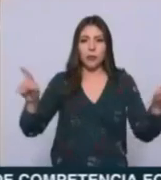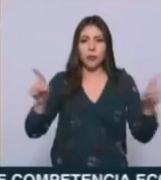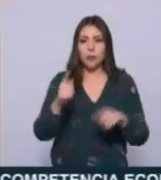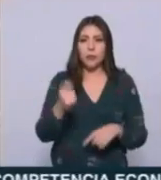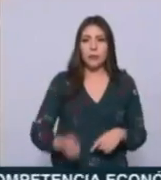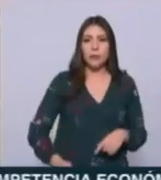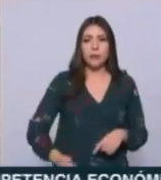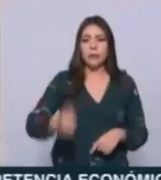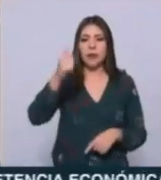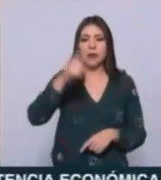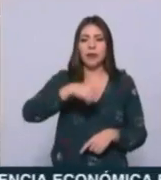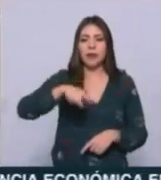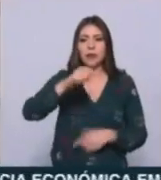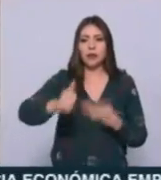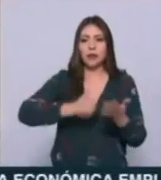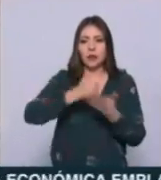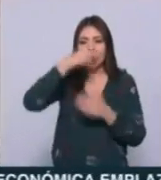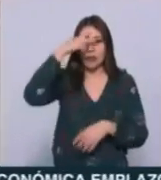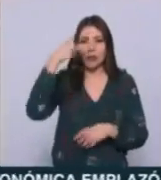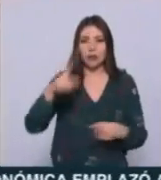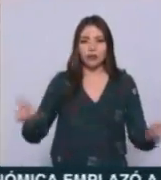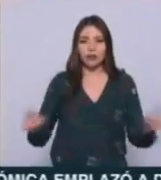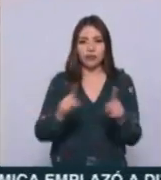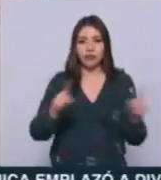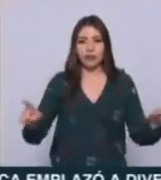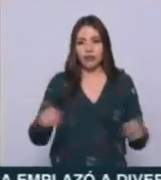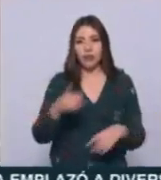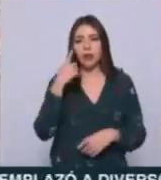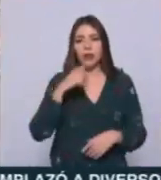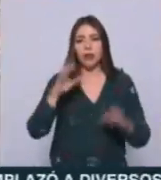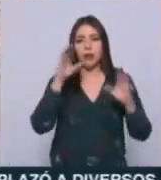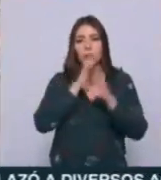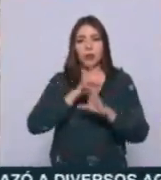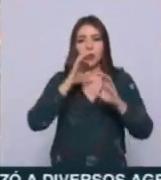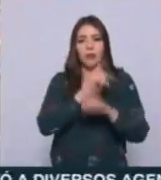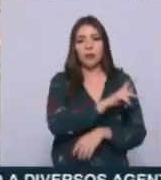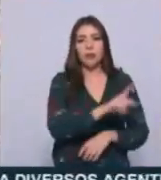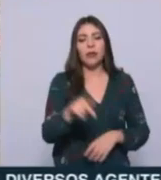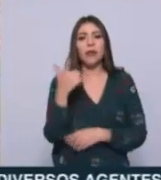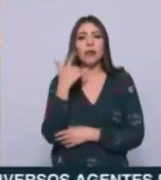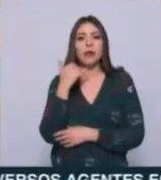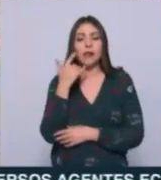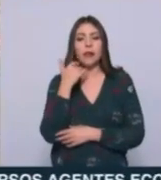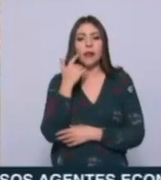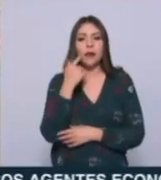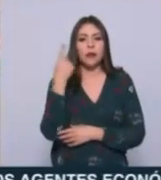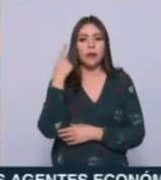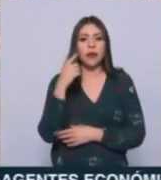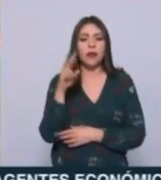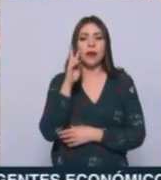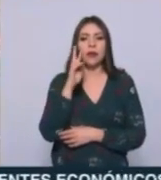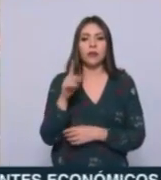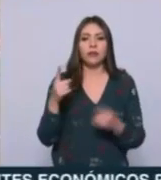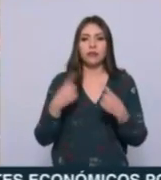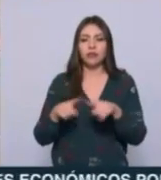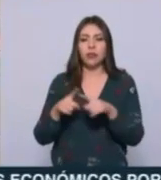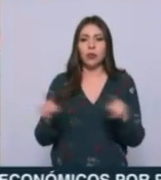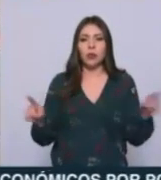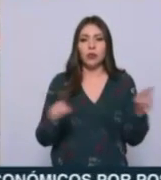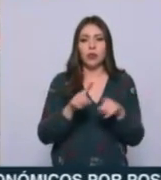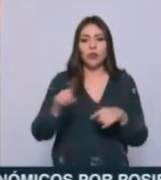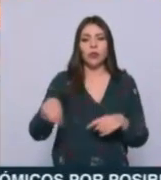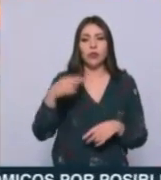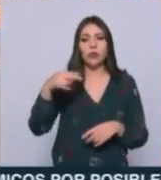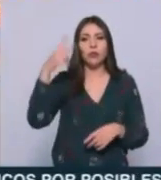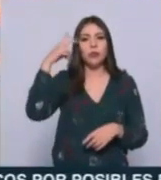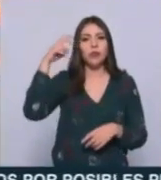Orquesta Filarmónica de la Ciudad de México para brindar un concierto en el que podrá disfrutar de la Sinfonía número 1 en Sueños